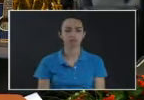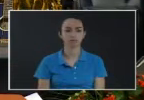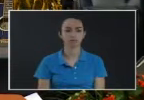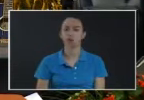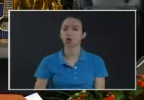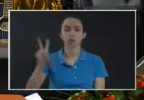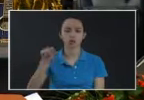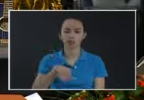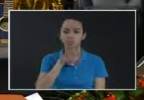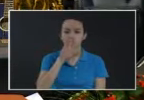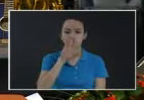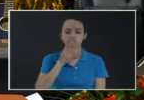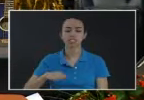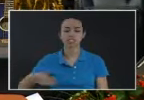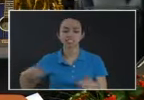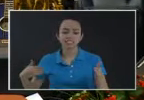Se acerca un nuevo tiempo.